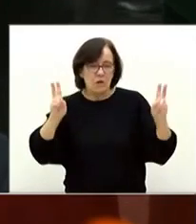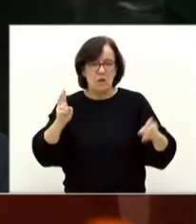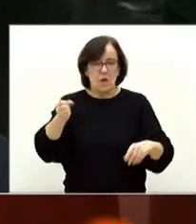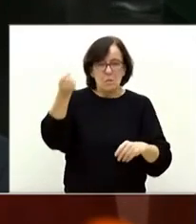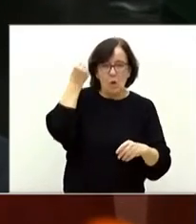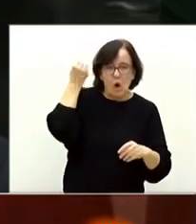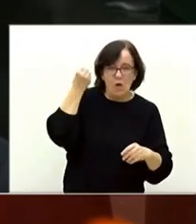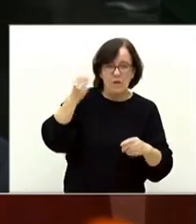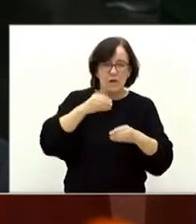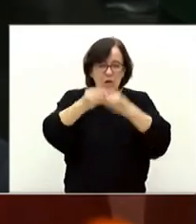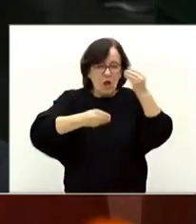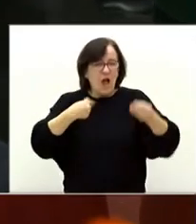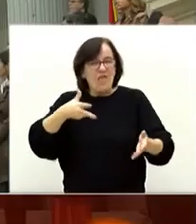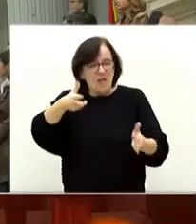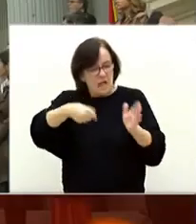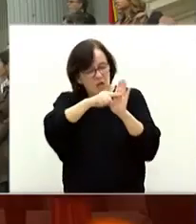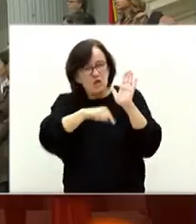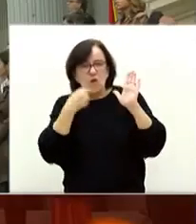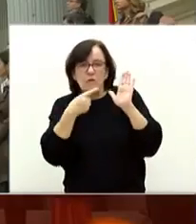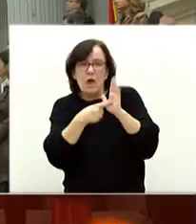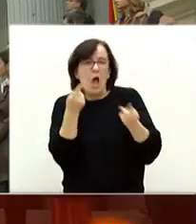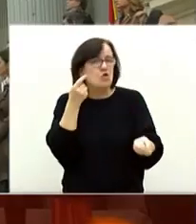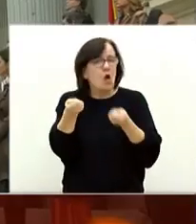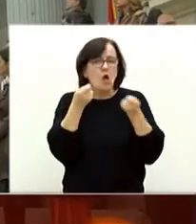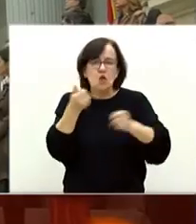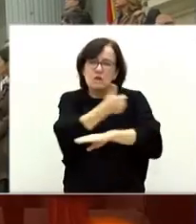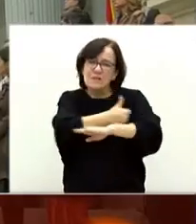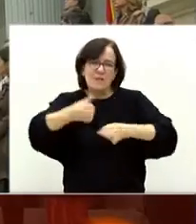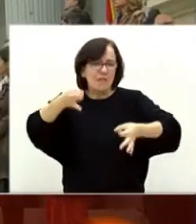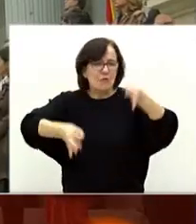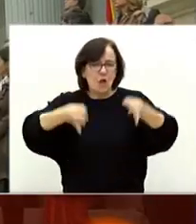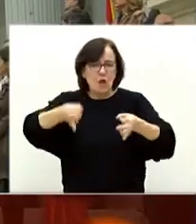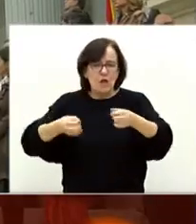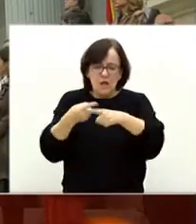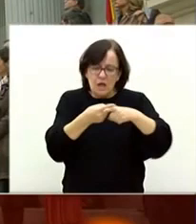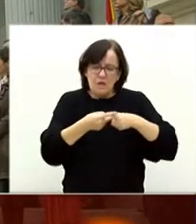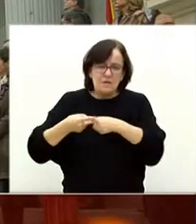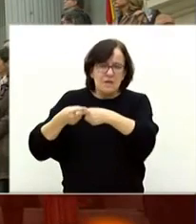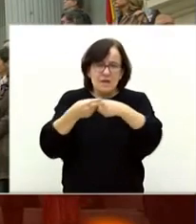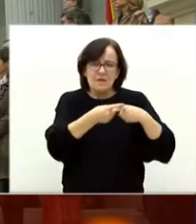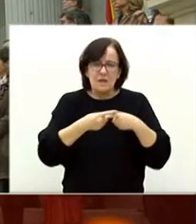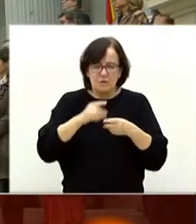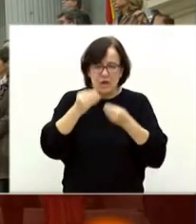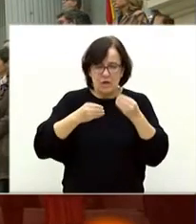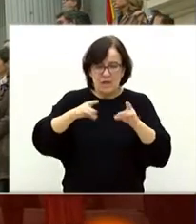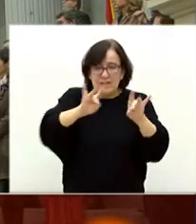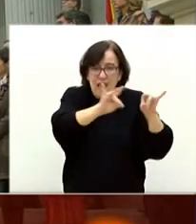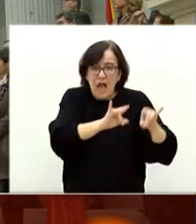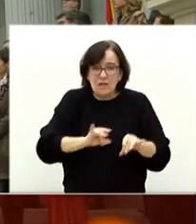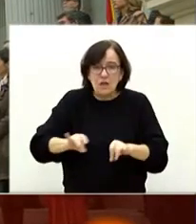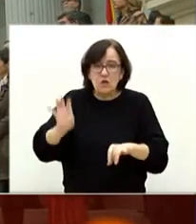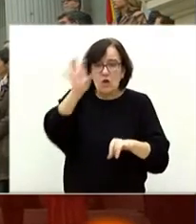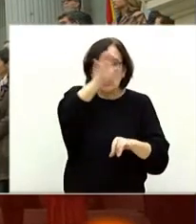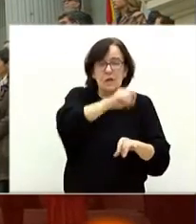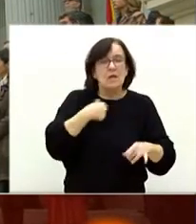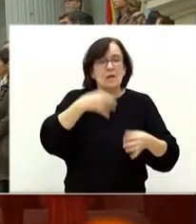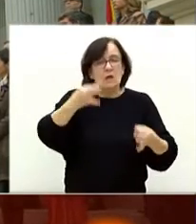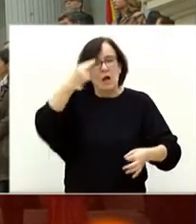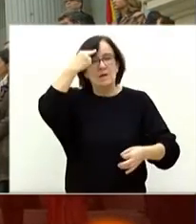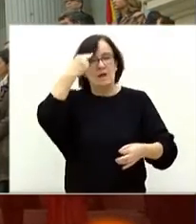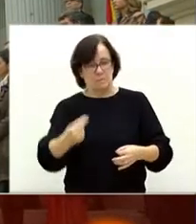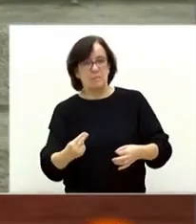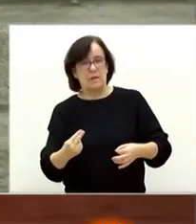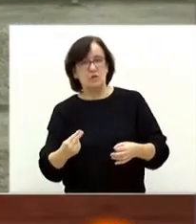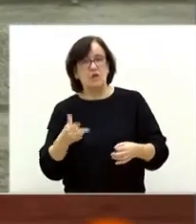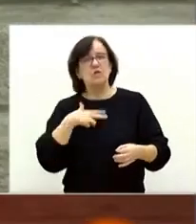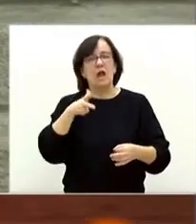el sometimiento al derecho y al control de los tribunales, la distribución en distintos niveles territoriales y el debido respeto a